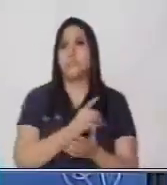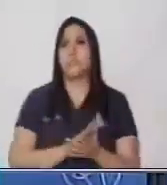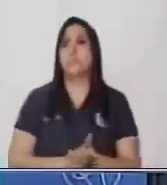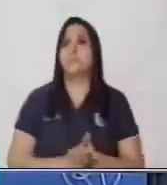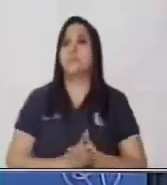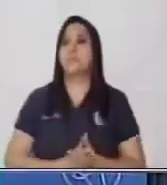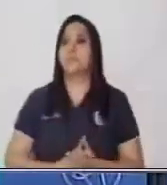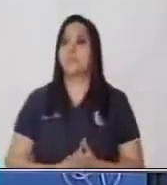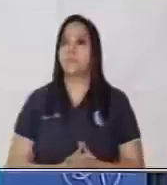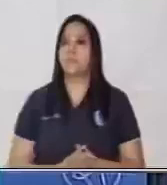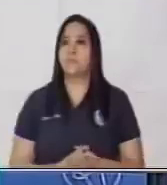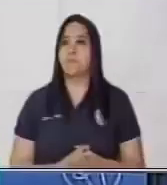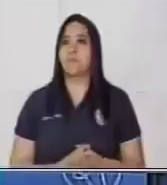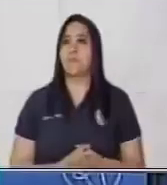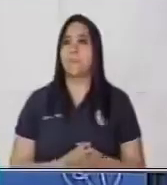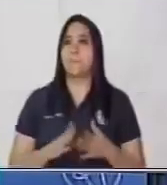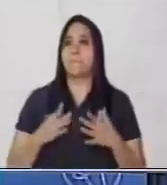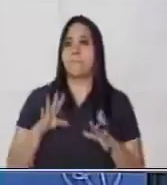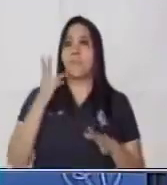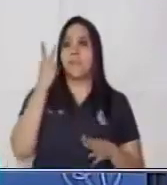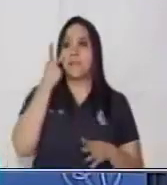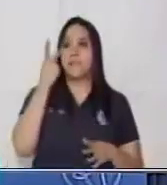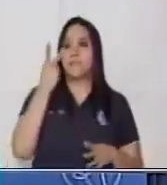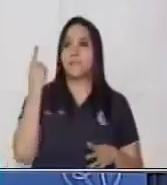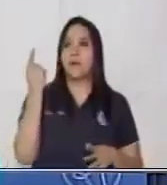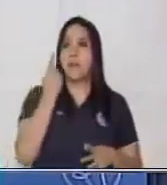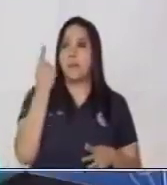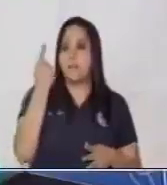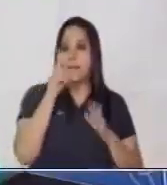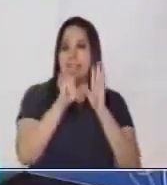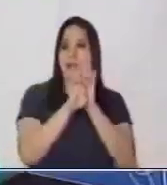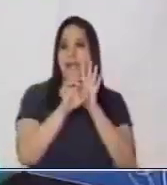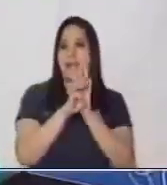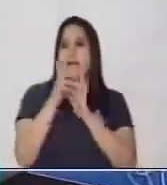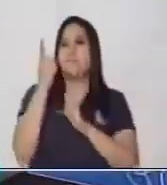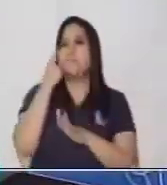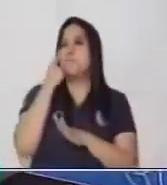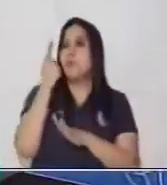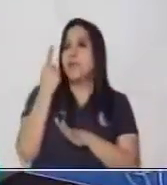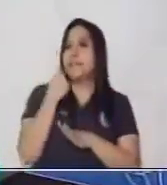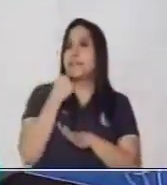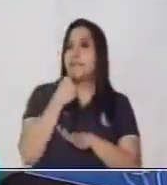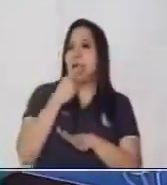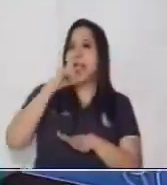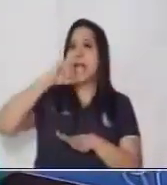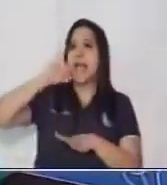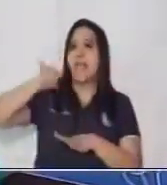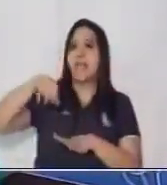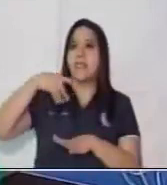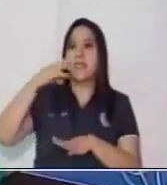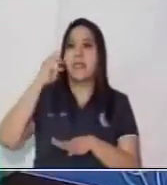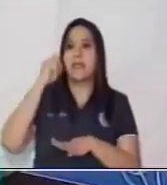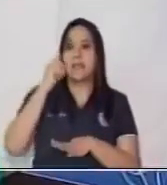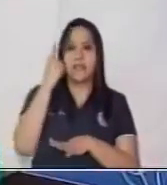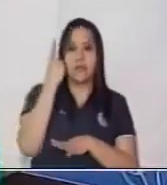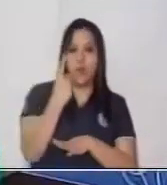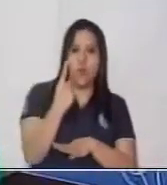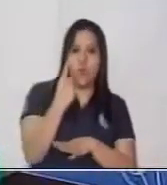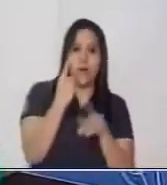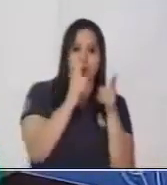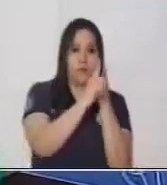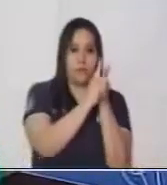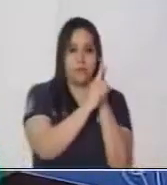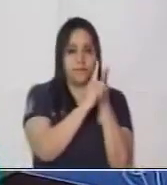entonces al ejemplo que tenemos acá. La oración número 1, vamos a colocar, aquí está